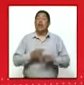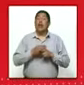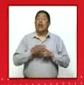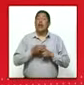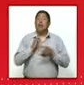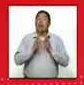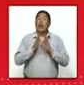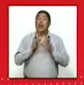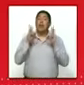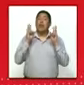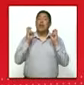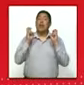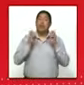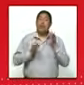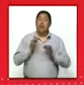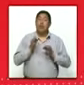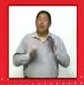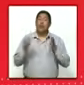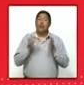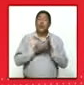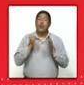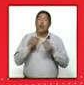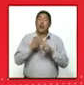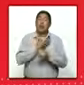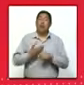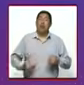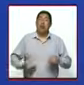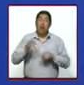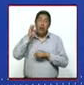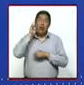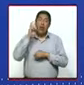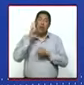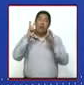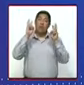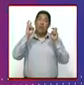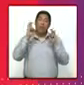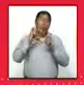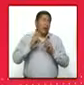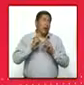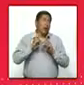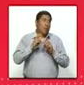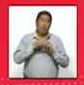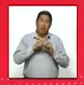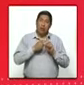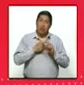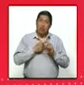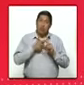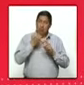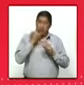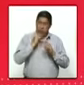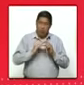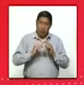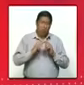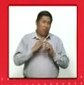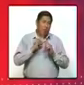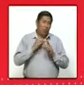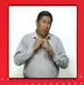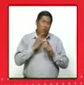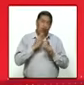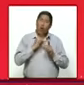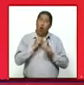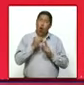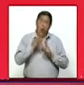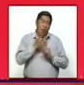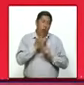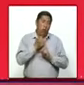hablemos acerca del proceso judicial en contra del expresidente Evo Morales por los delitos de trata y tráfico y también estupro, que ha captado